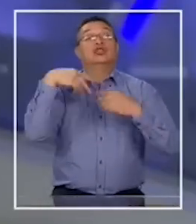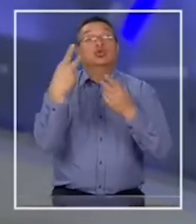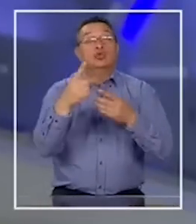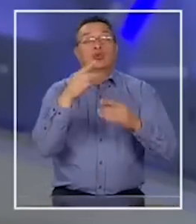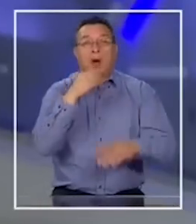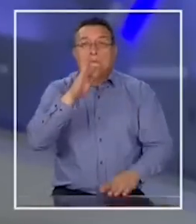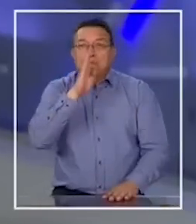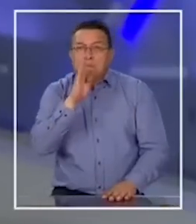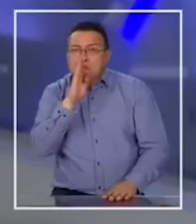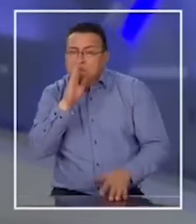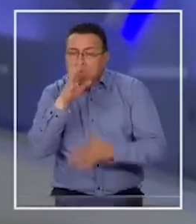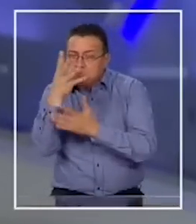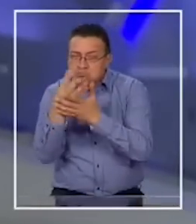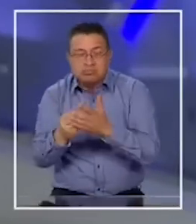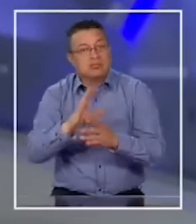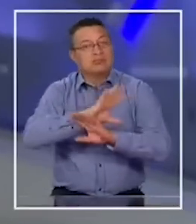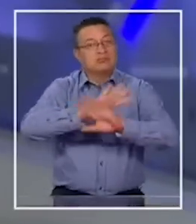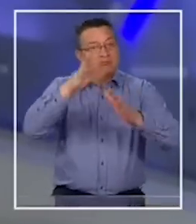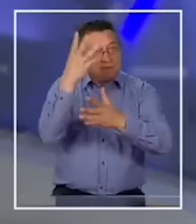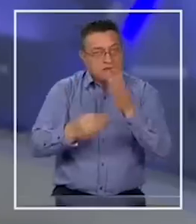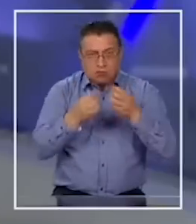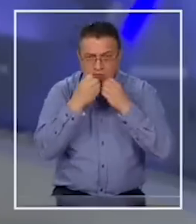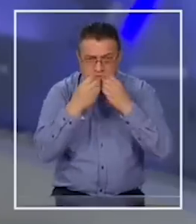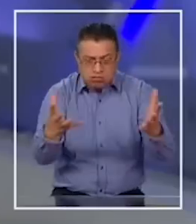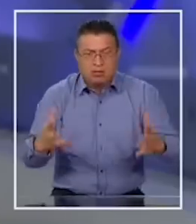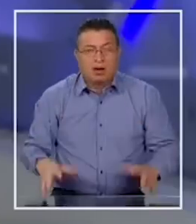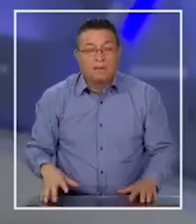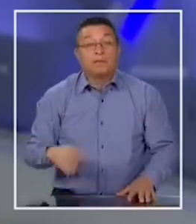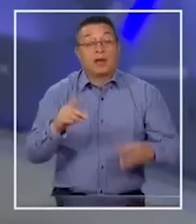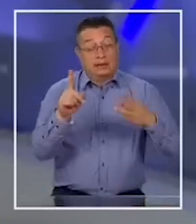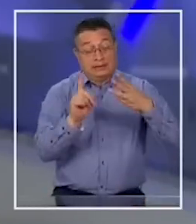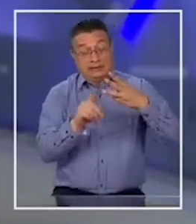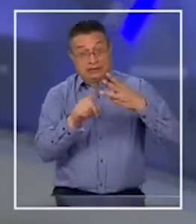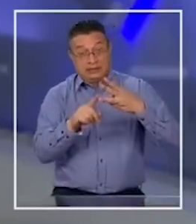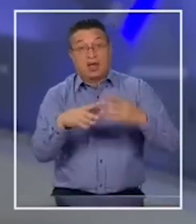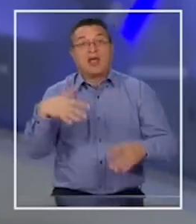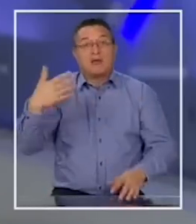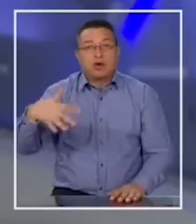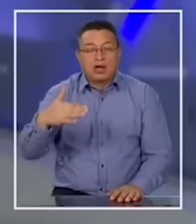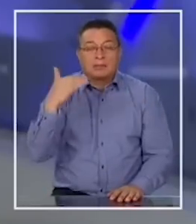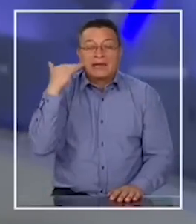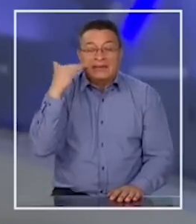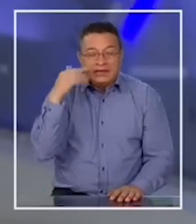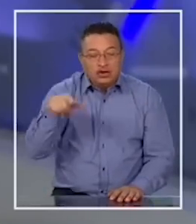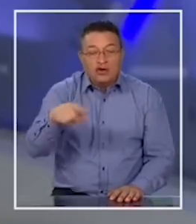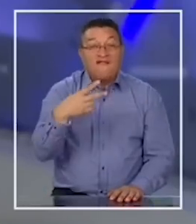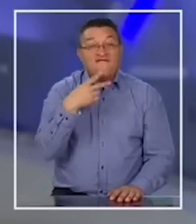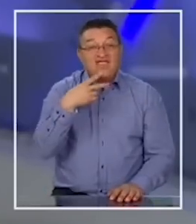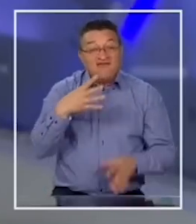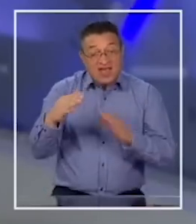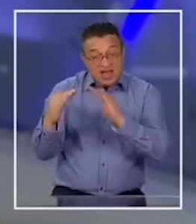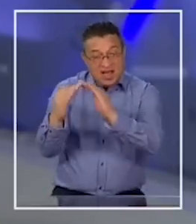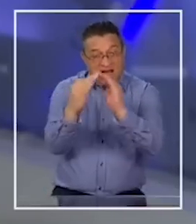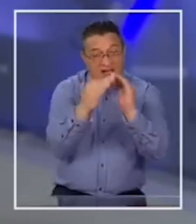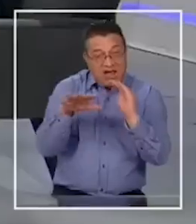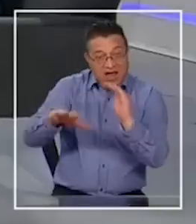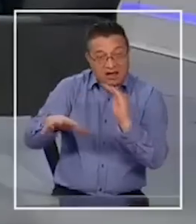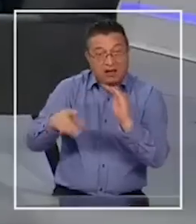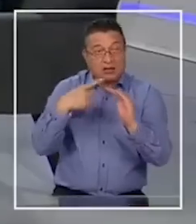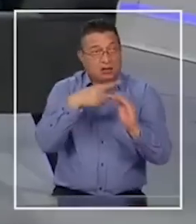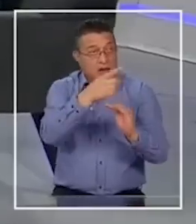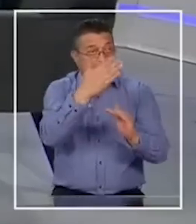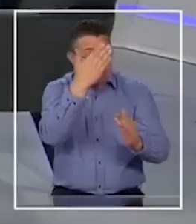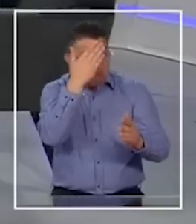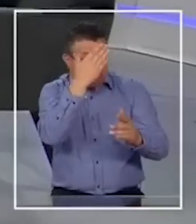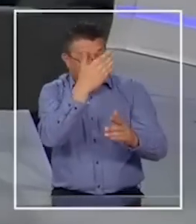el espiral del silencio y la tercera qué importante es para un niño que vive en ese barrio ver que los